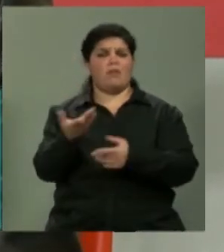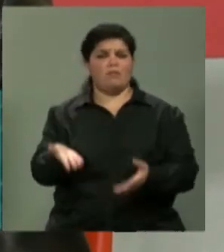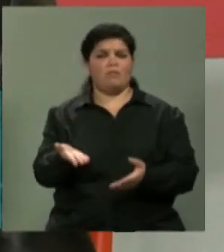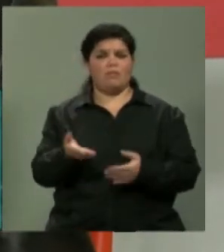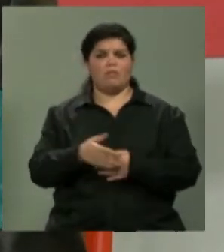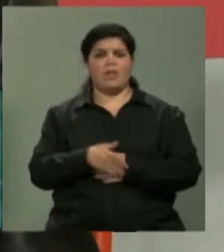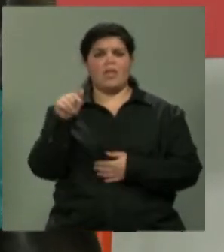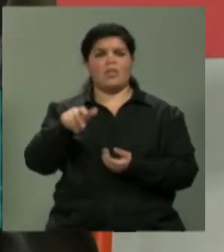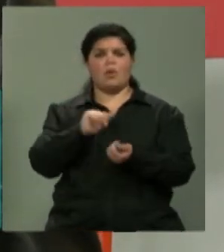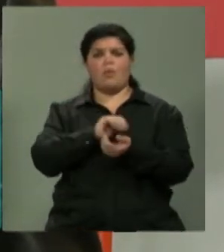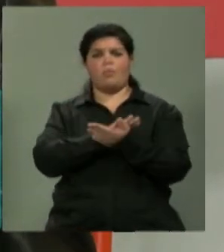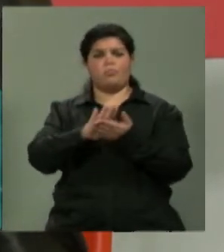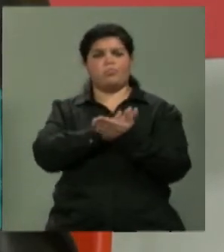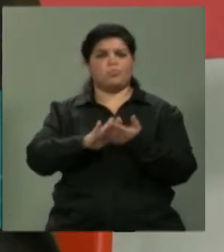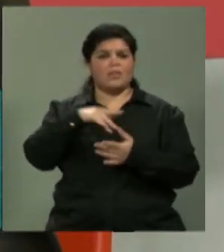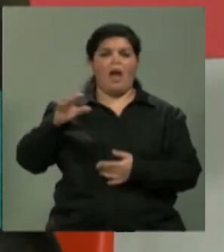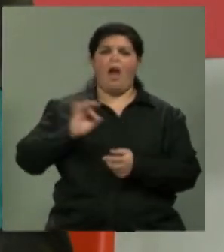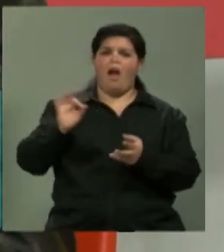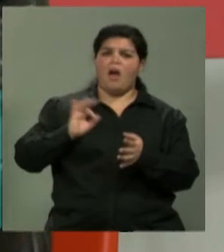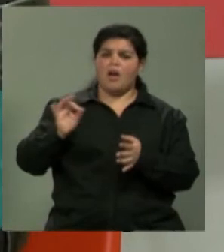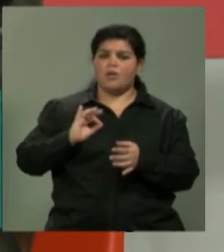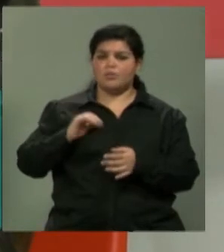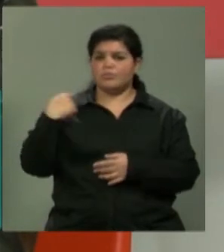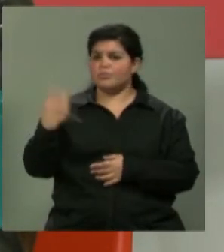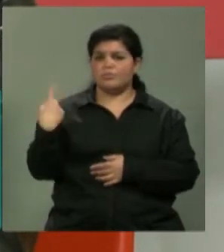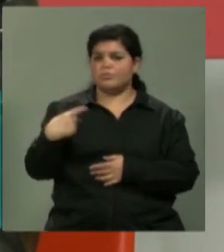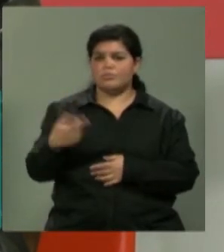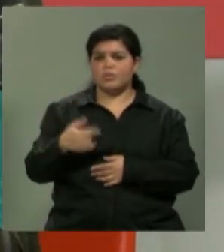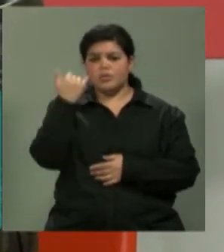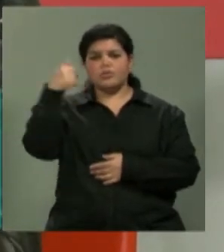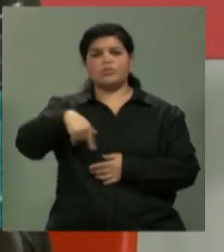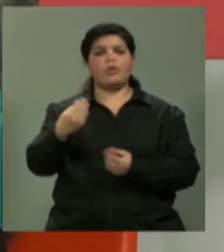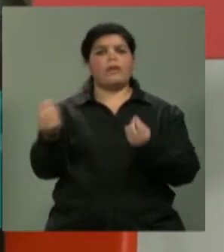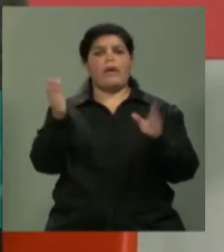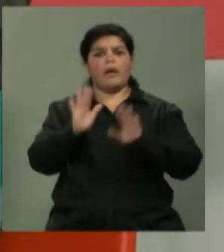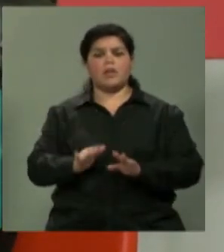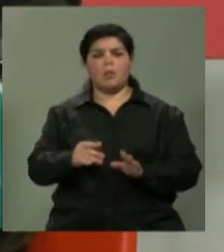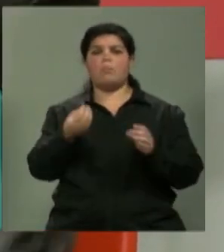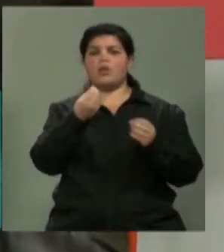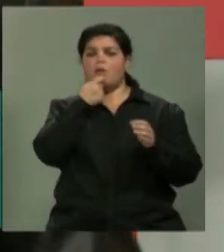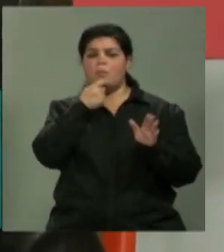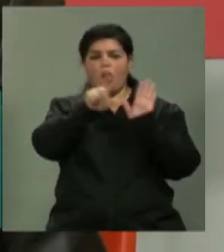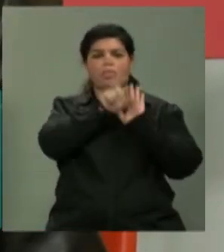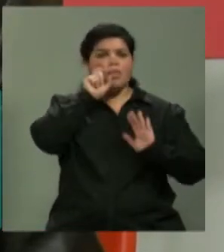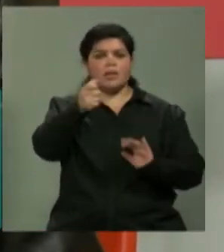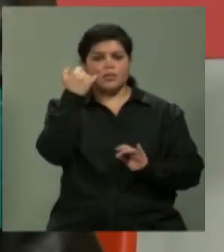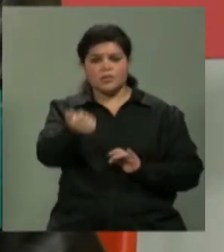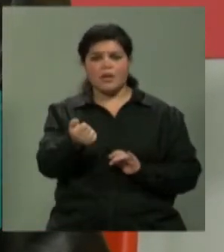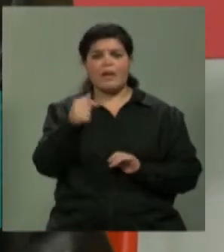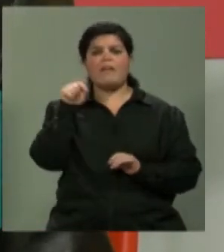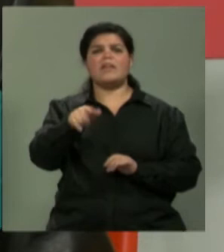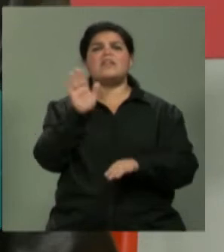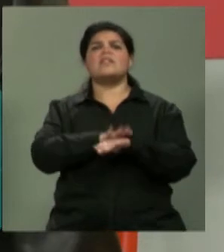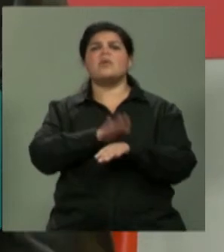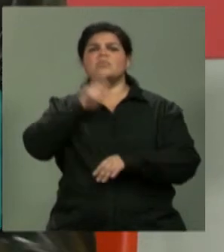lo que vienen haciendo años tras años. ¿Yo qué haría cuando ya está consumado el delito? Bueno, ¿quiénes son los responsables de ese